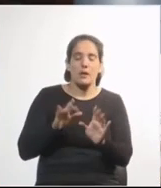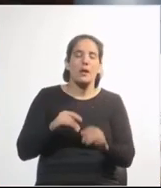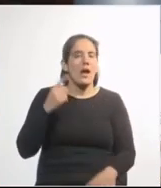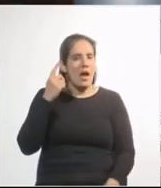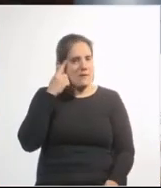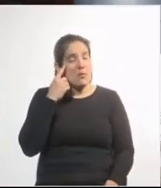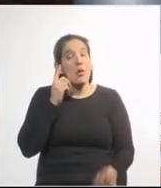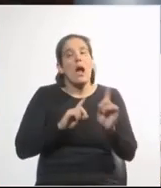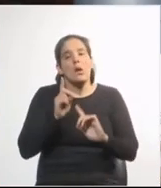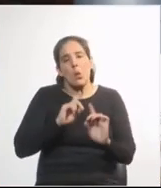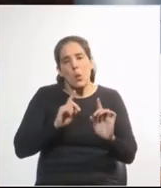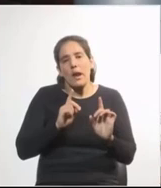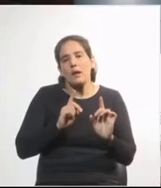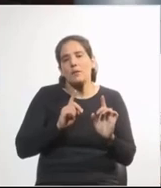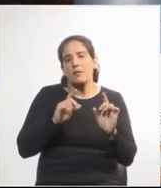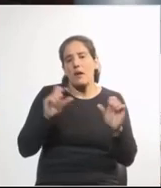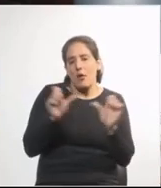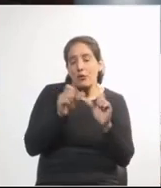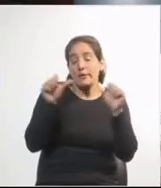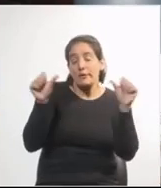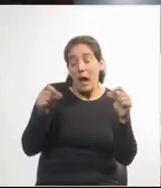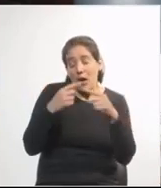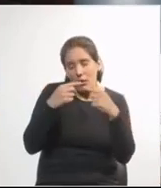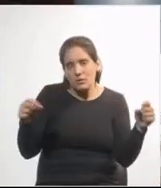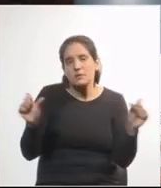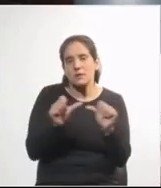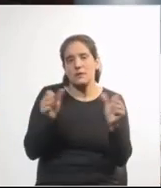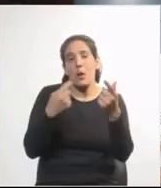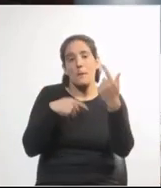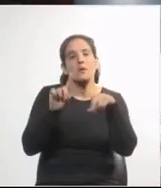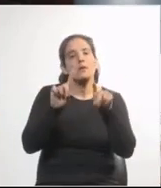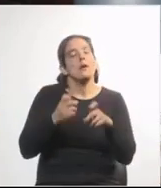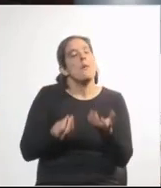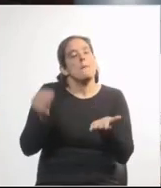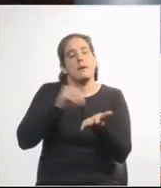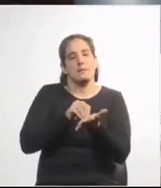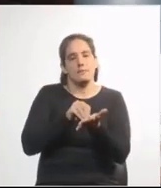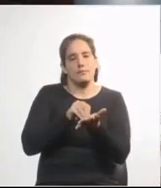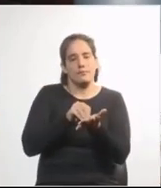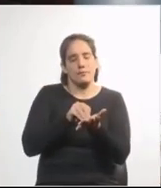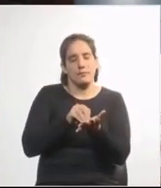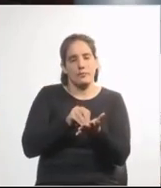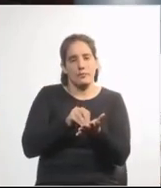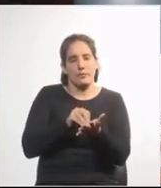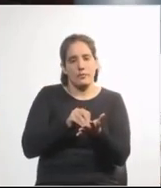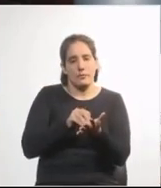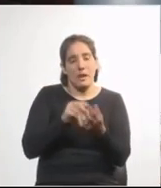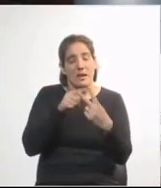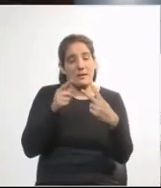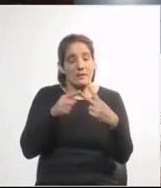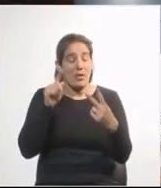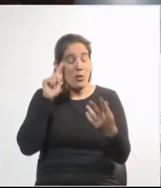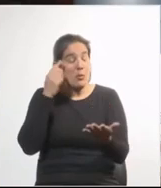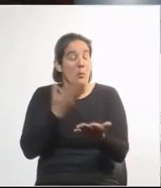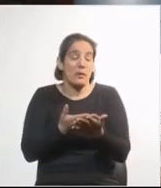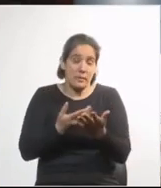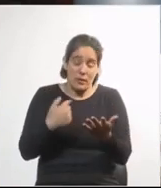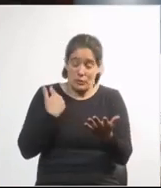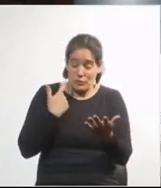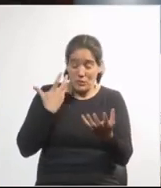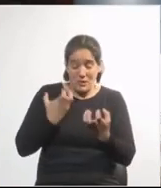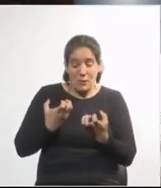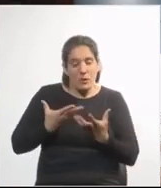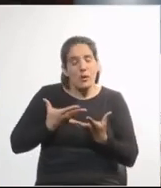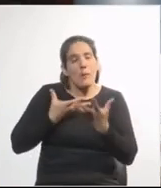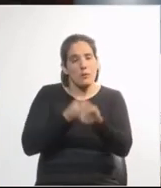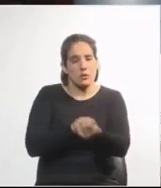mismas han sido claramente insuficientes, por lo que entendemos que hay que hacer más, y este es un camino que apoya